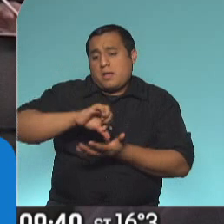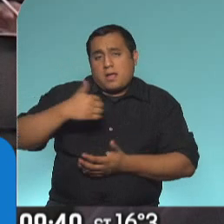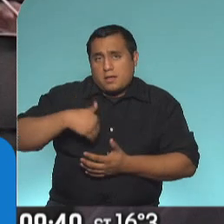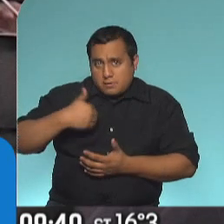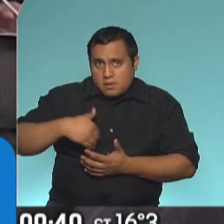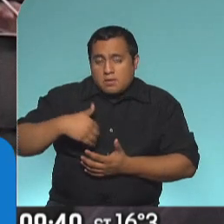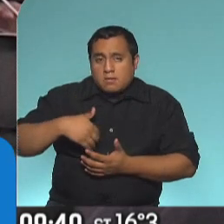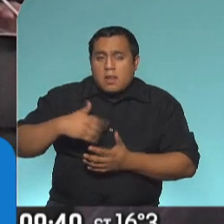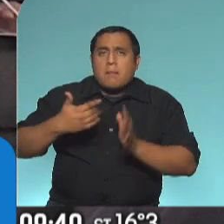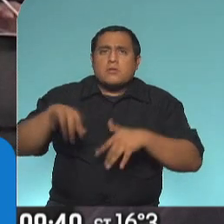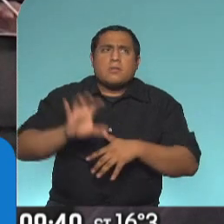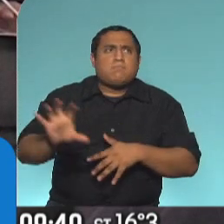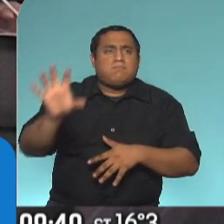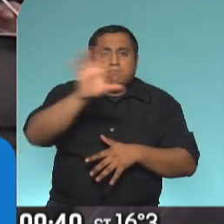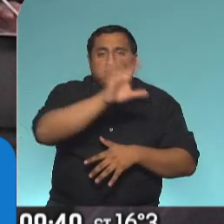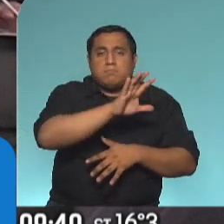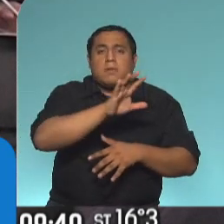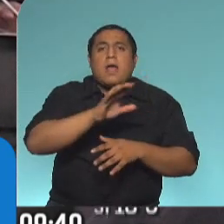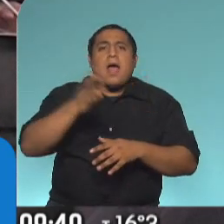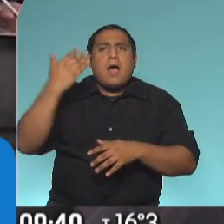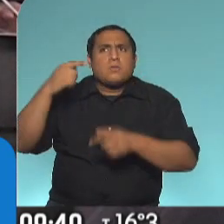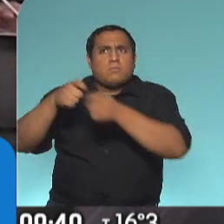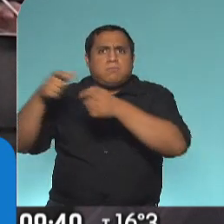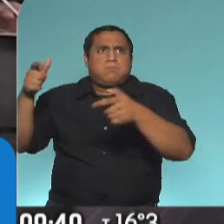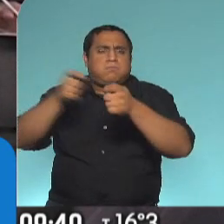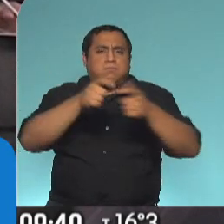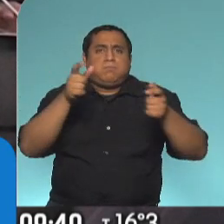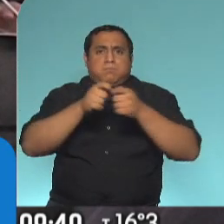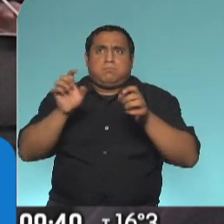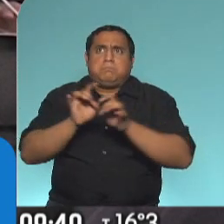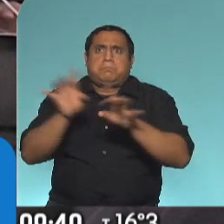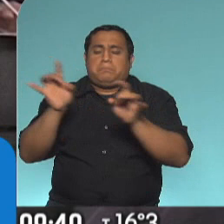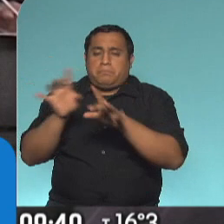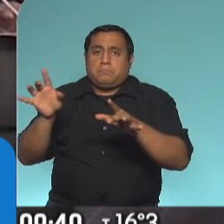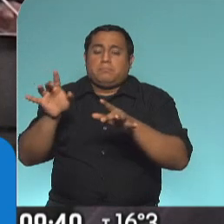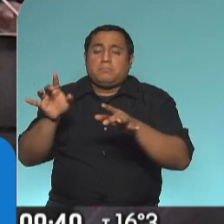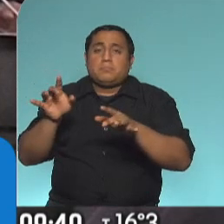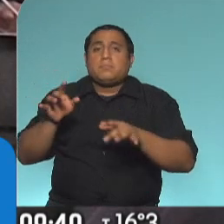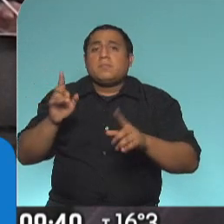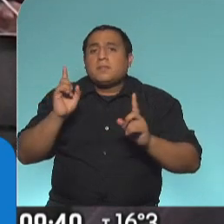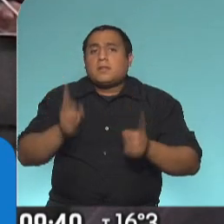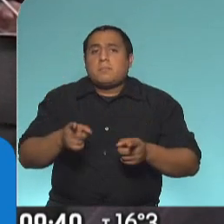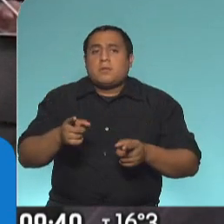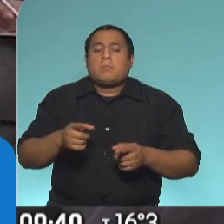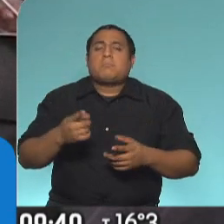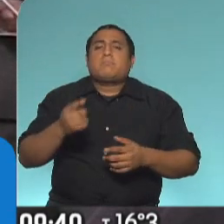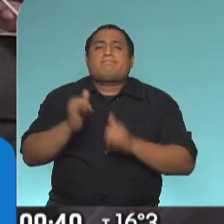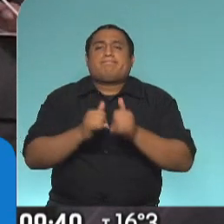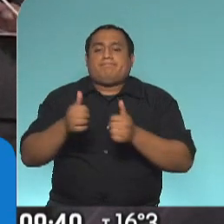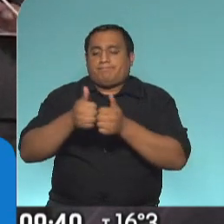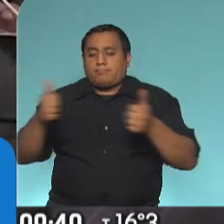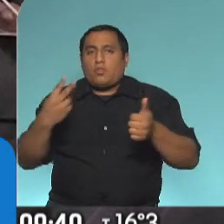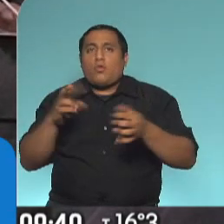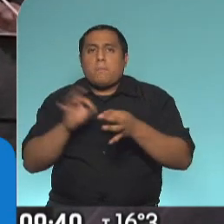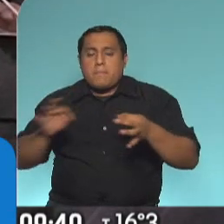la mayoría de los lugares donde tenían un aumento sostenido del número de casos, y ese 2 metros de distancia, el